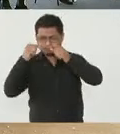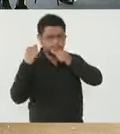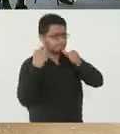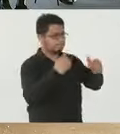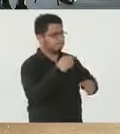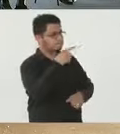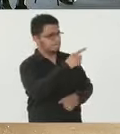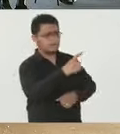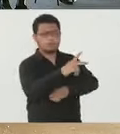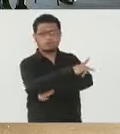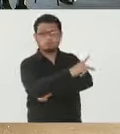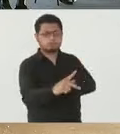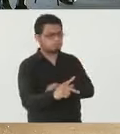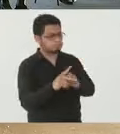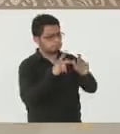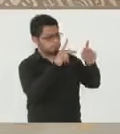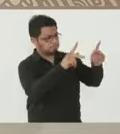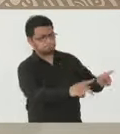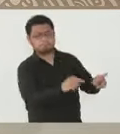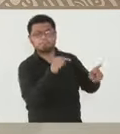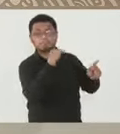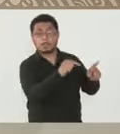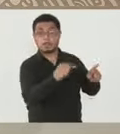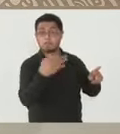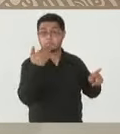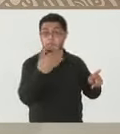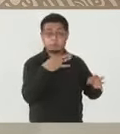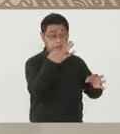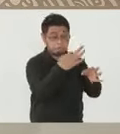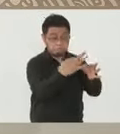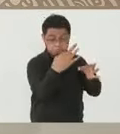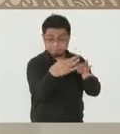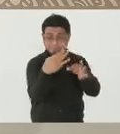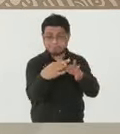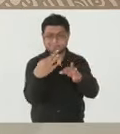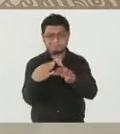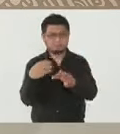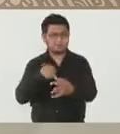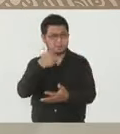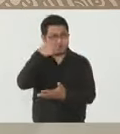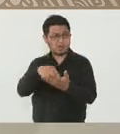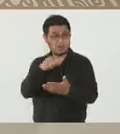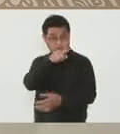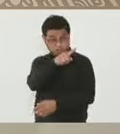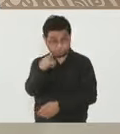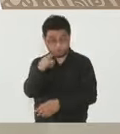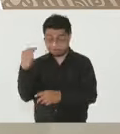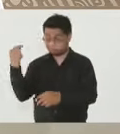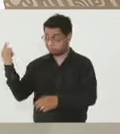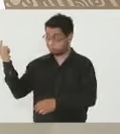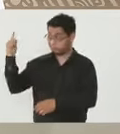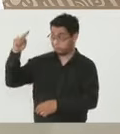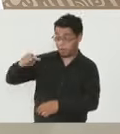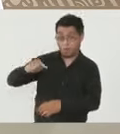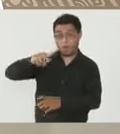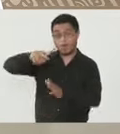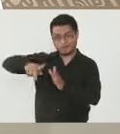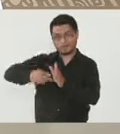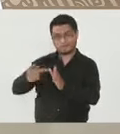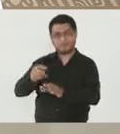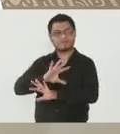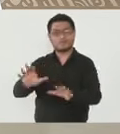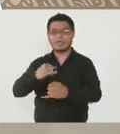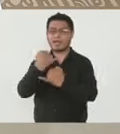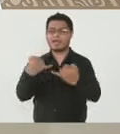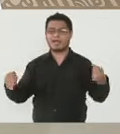de Chelem y Chuburná van muy bien, prácticamente yo creo que en su siguiente visita, señor presidente, las va a poder usted